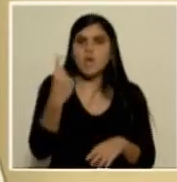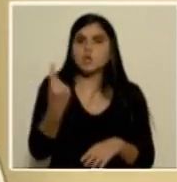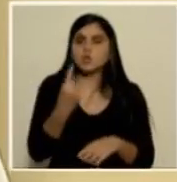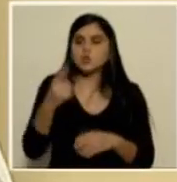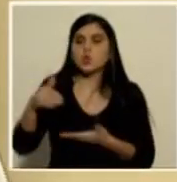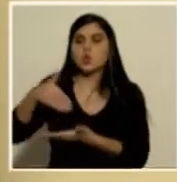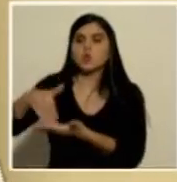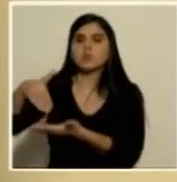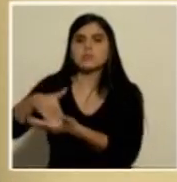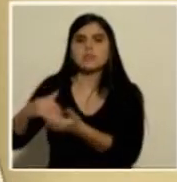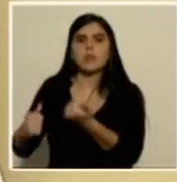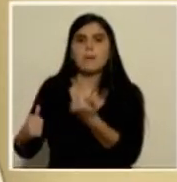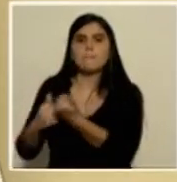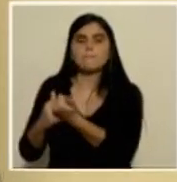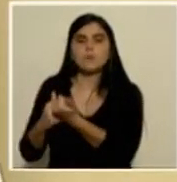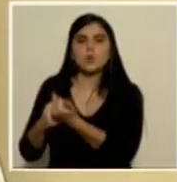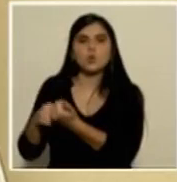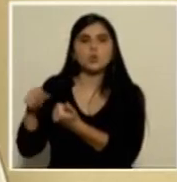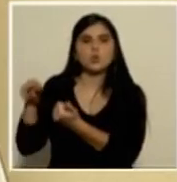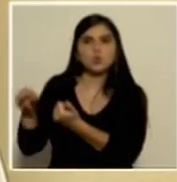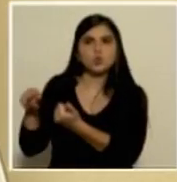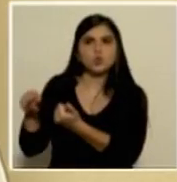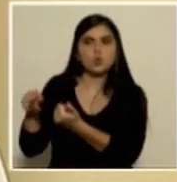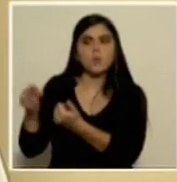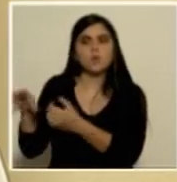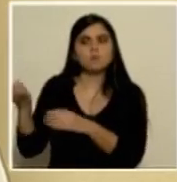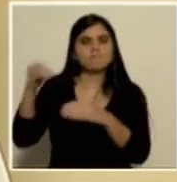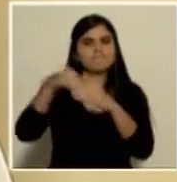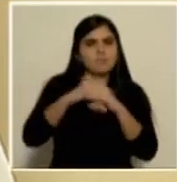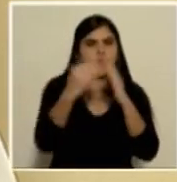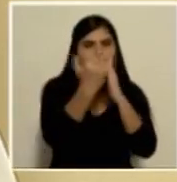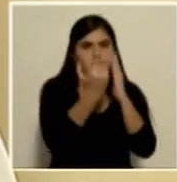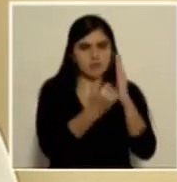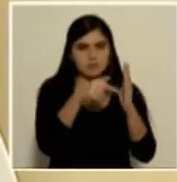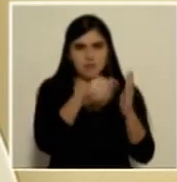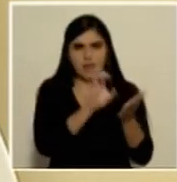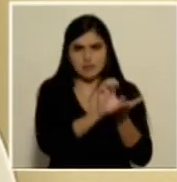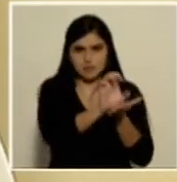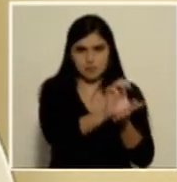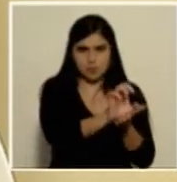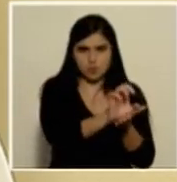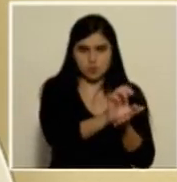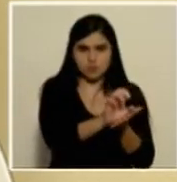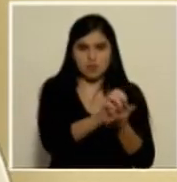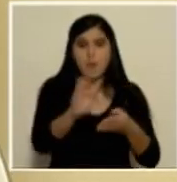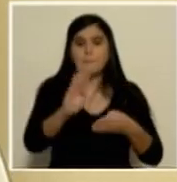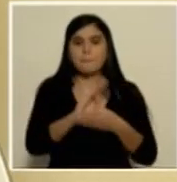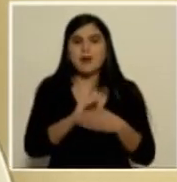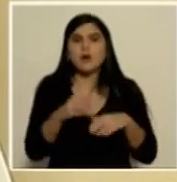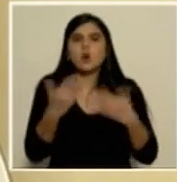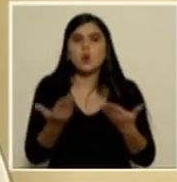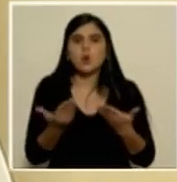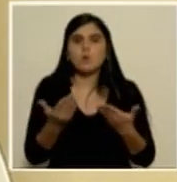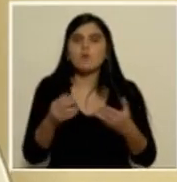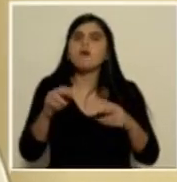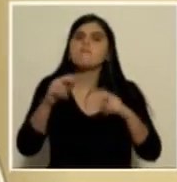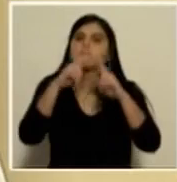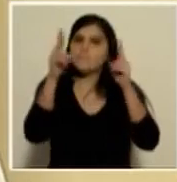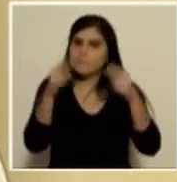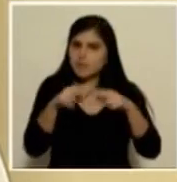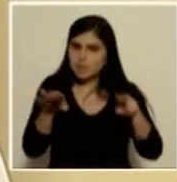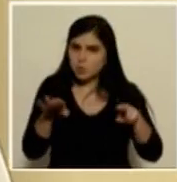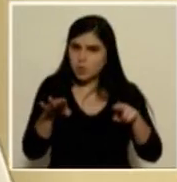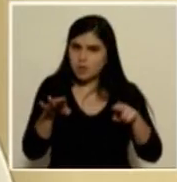apoyo que brindan, porque están en las excepciones. Estarían funcionando de manera virtual todo lo posible y obviamente el cajero